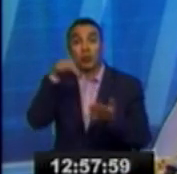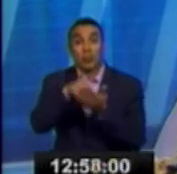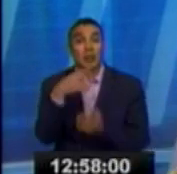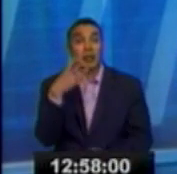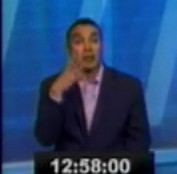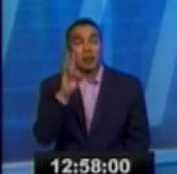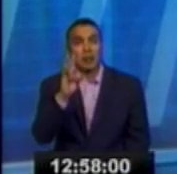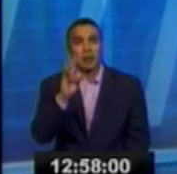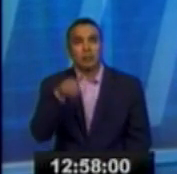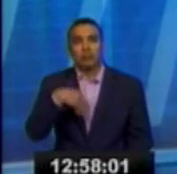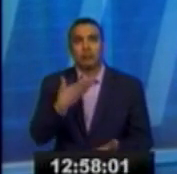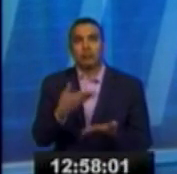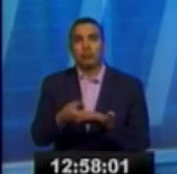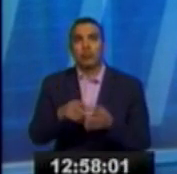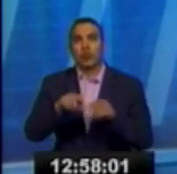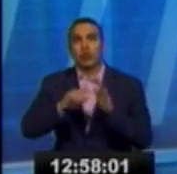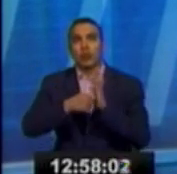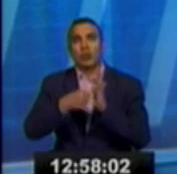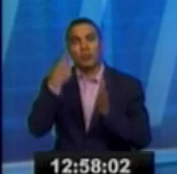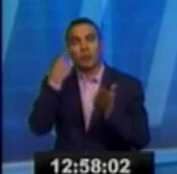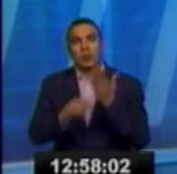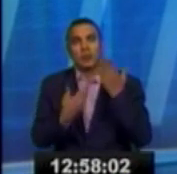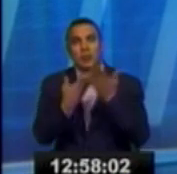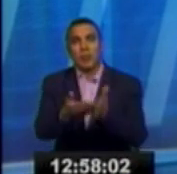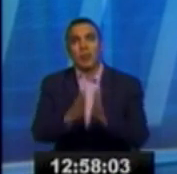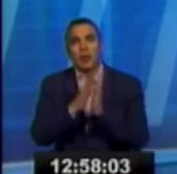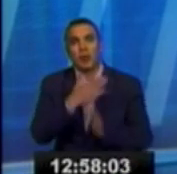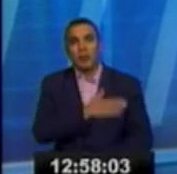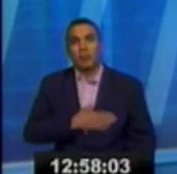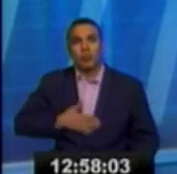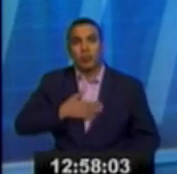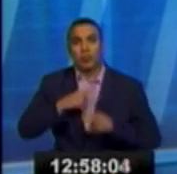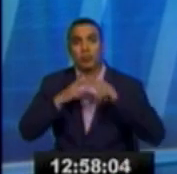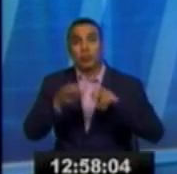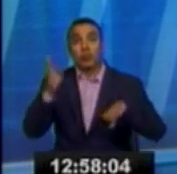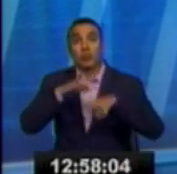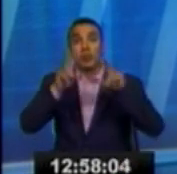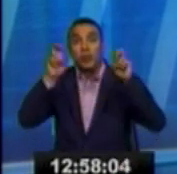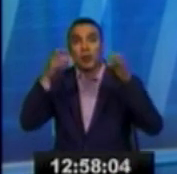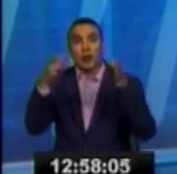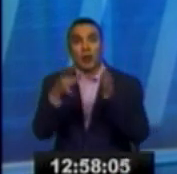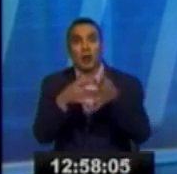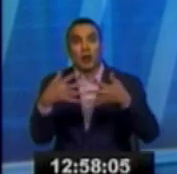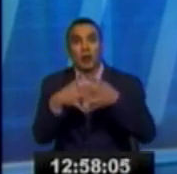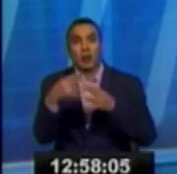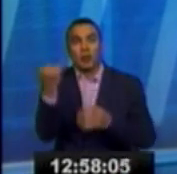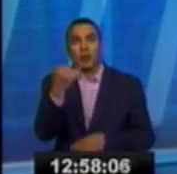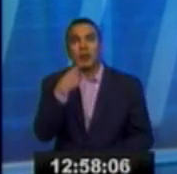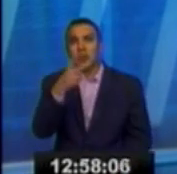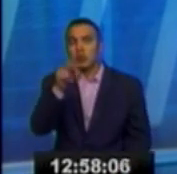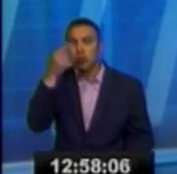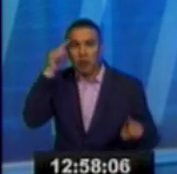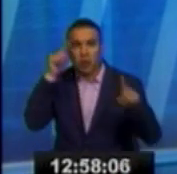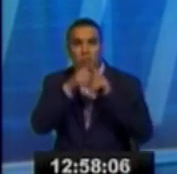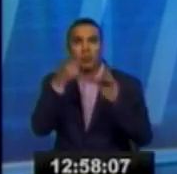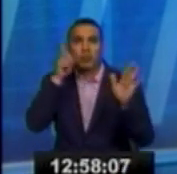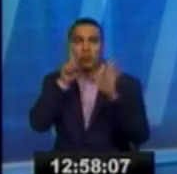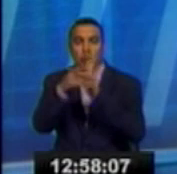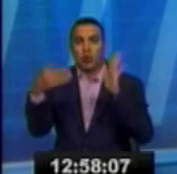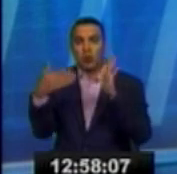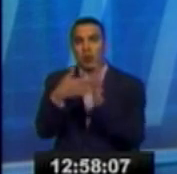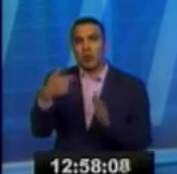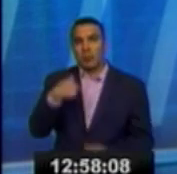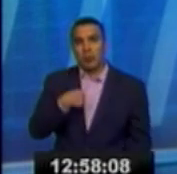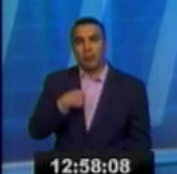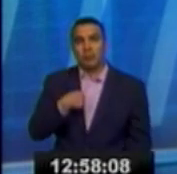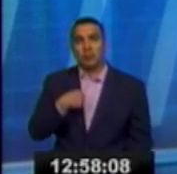2017, acudió a la Contraloría para presentar pedidos de investigación sobre el caso Arroz Verde. Rechazó las acusaciones hechas en su contra en